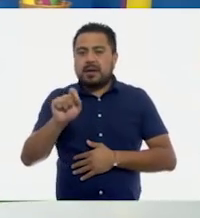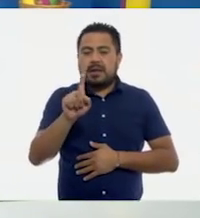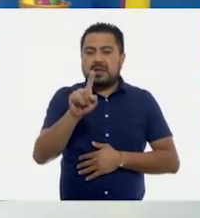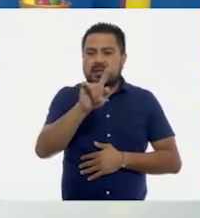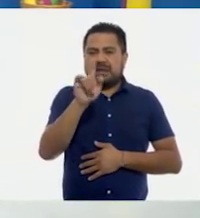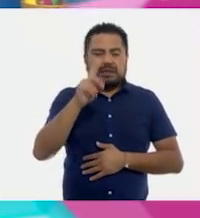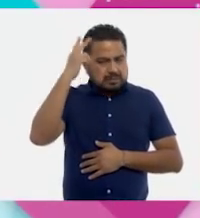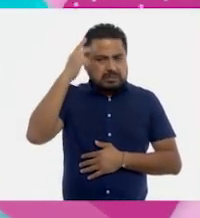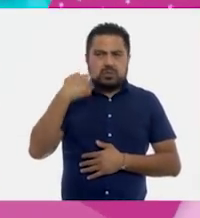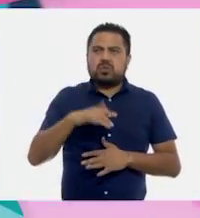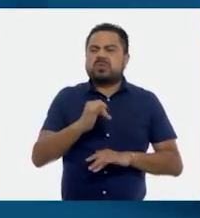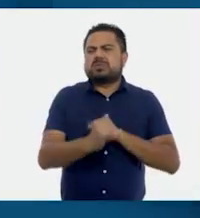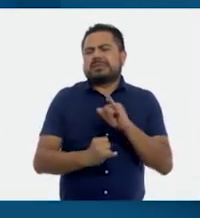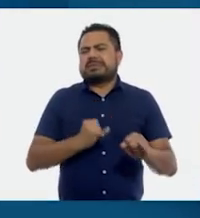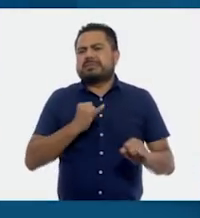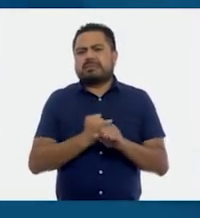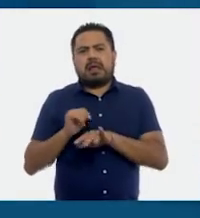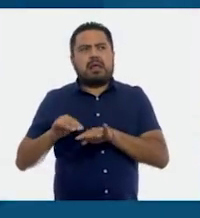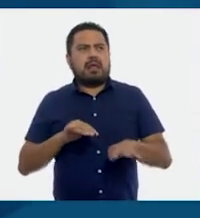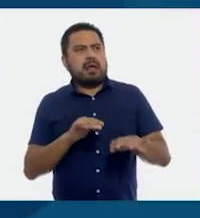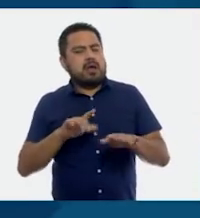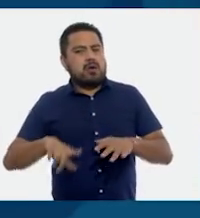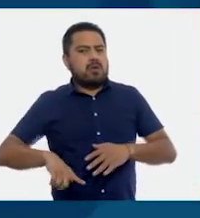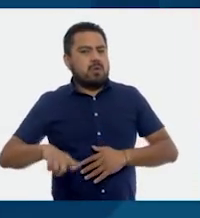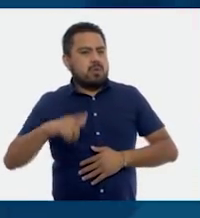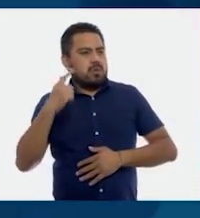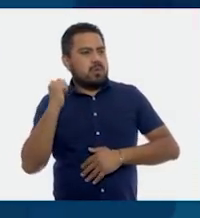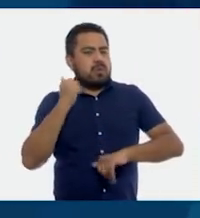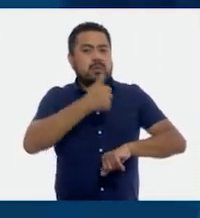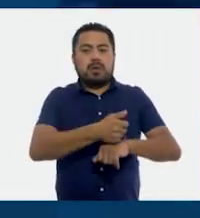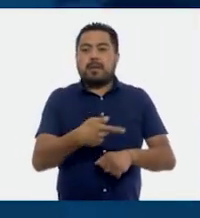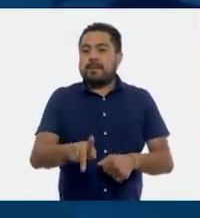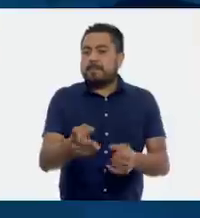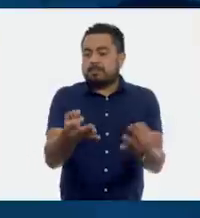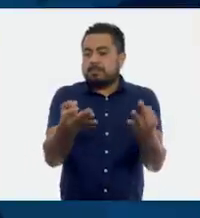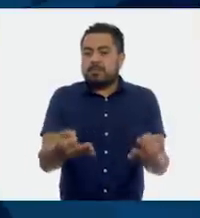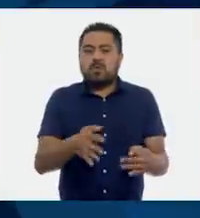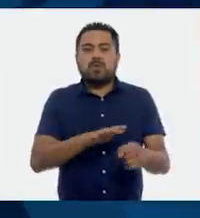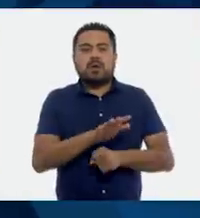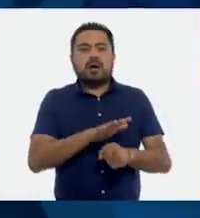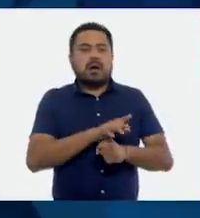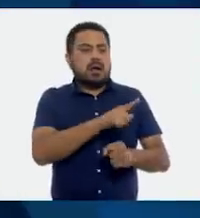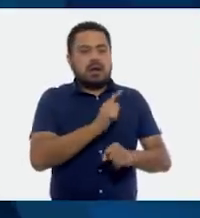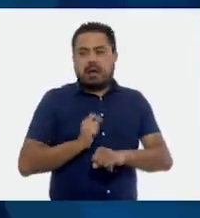de prestigio internacional como buen gobernante. Pero la realidad en la que estaba